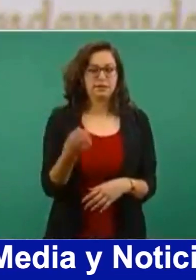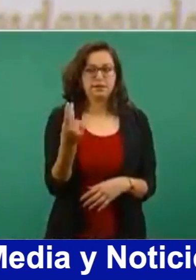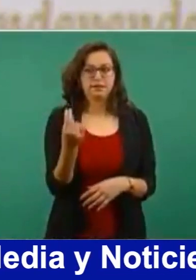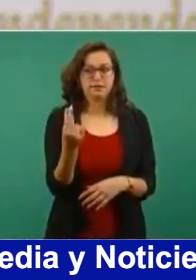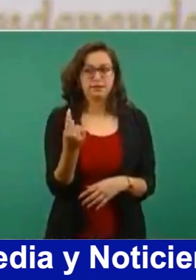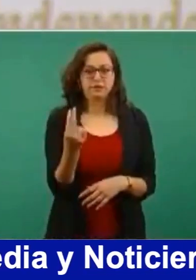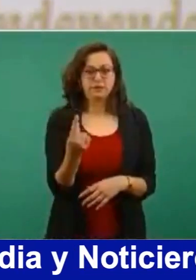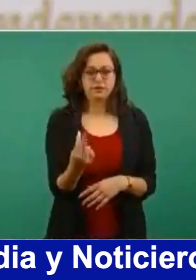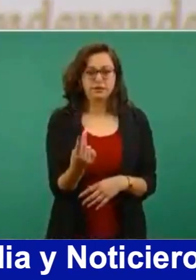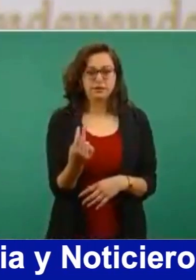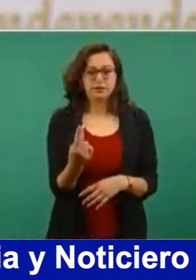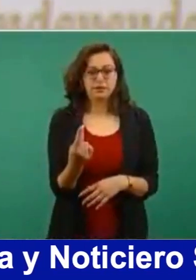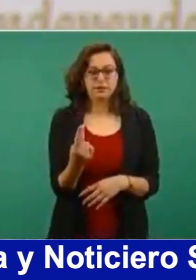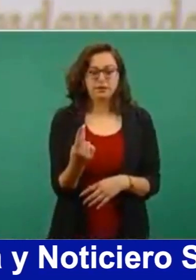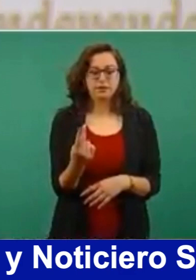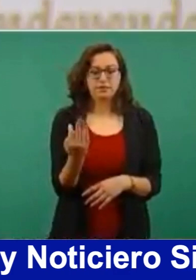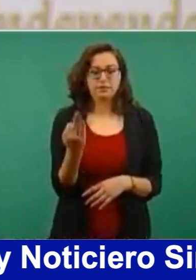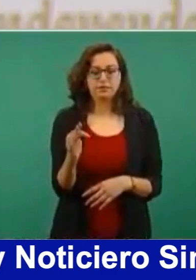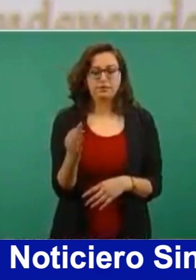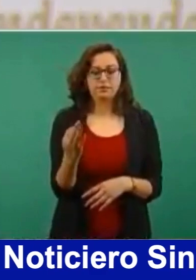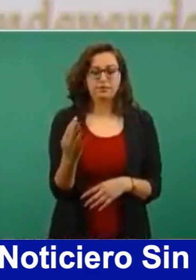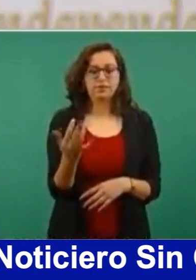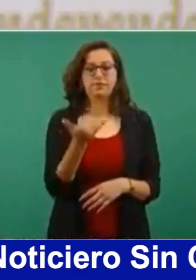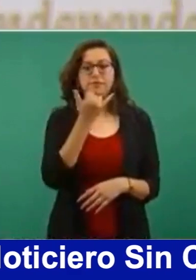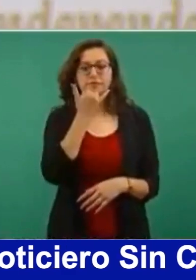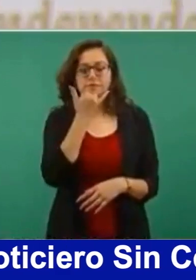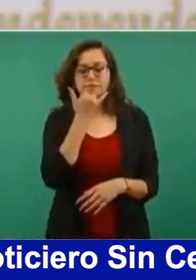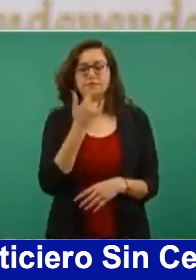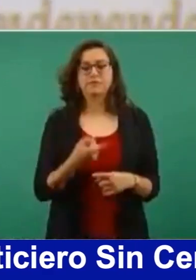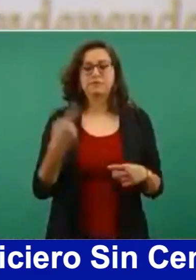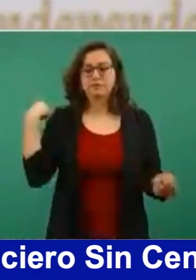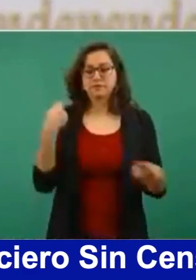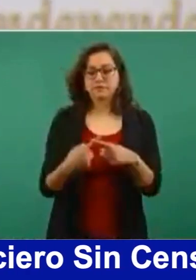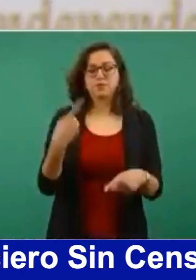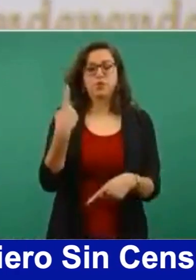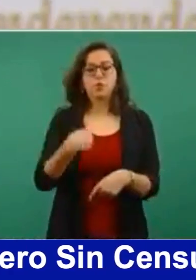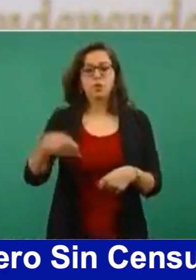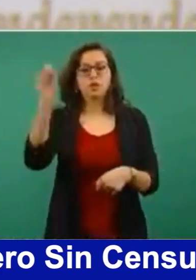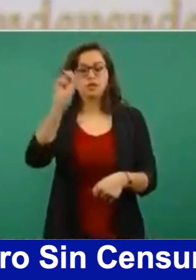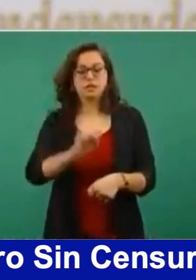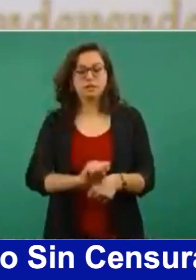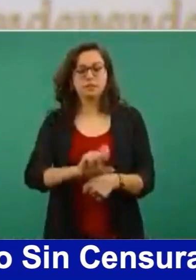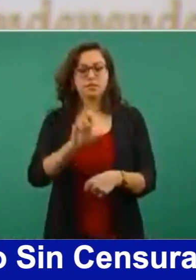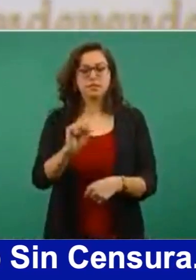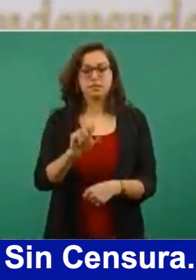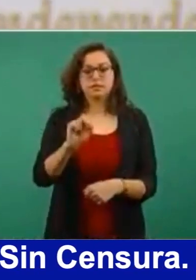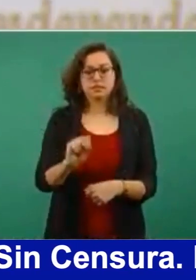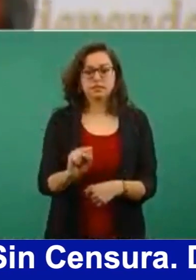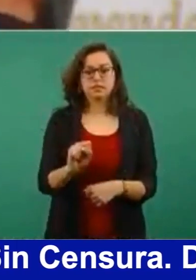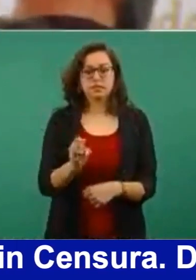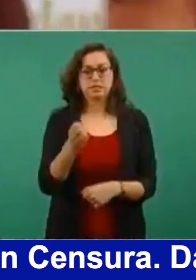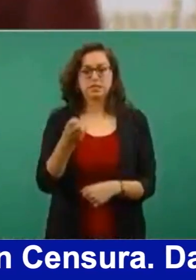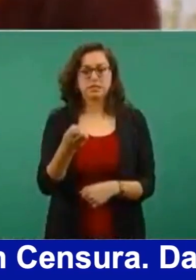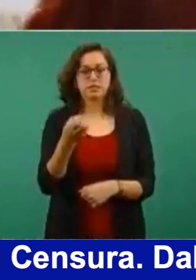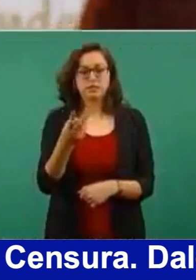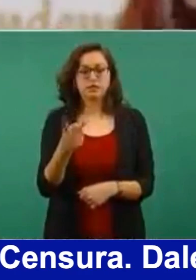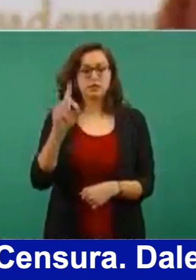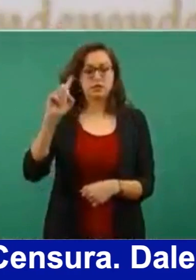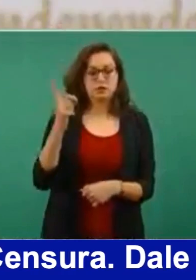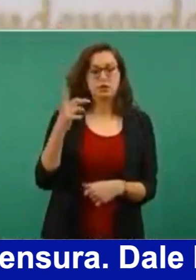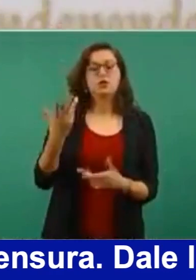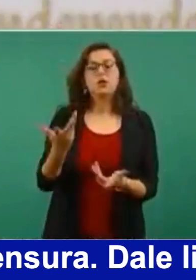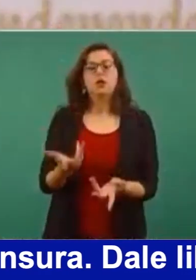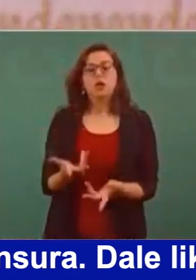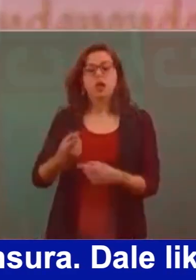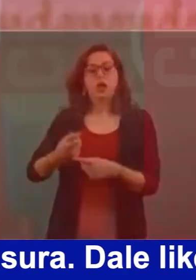códigos que sólo leen aires del principio hay militares en la entrada de la policía militar y antes de llegar al